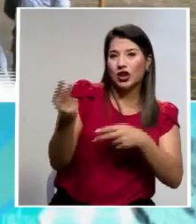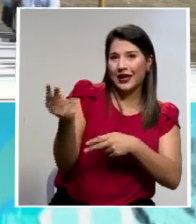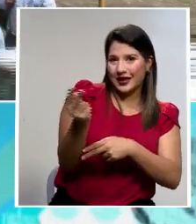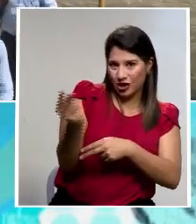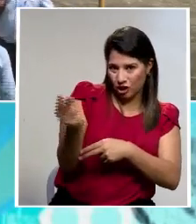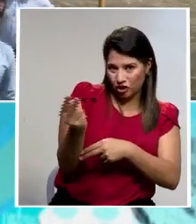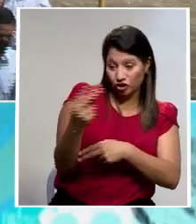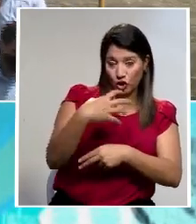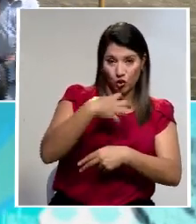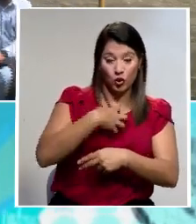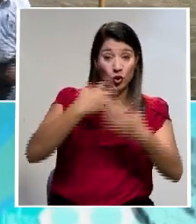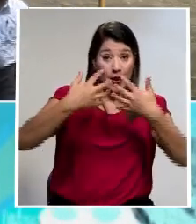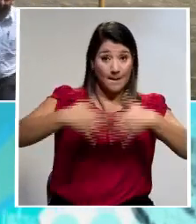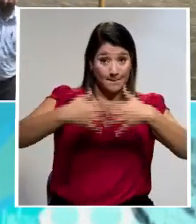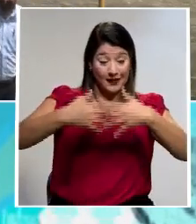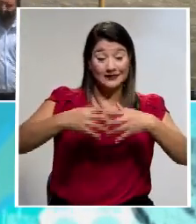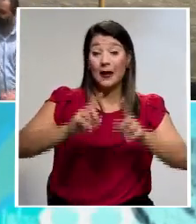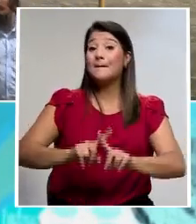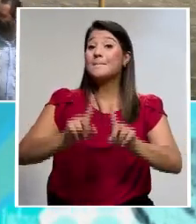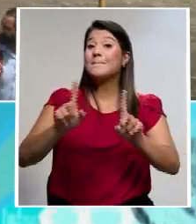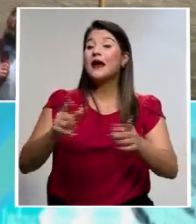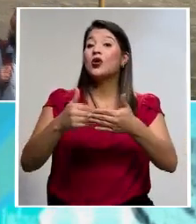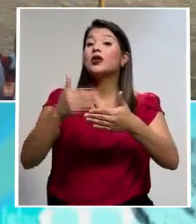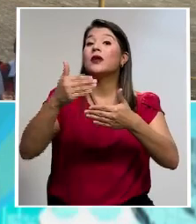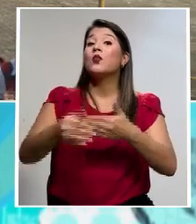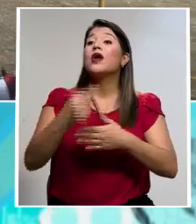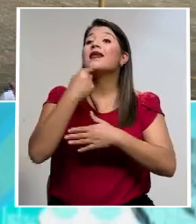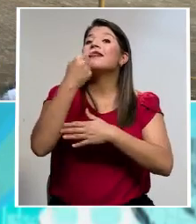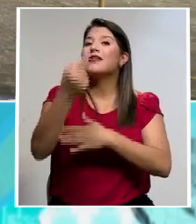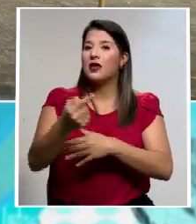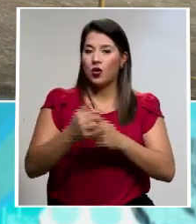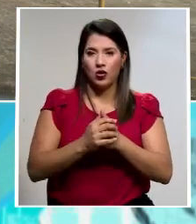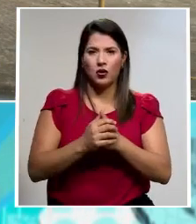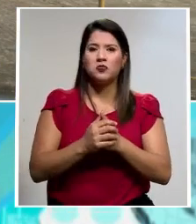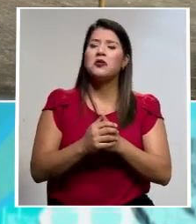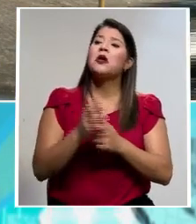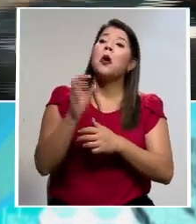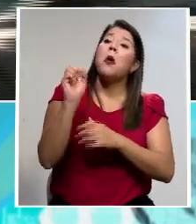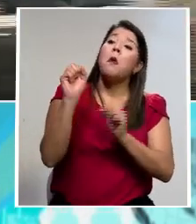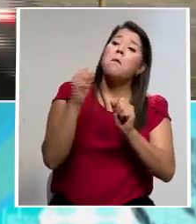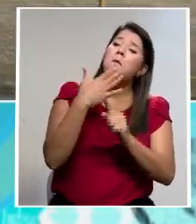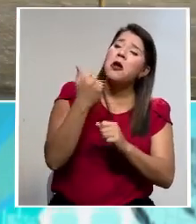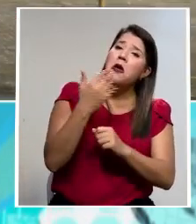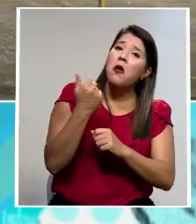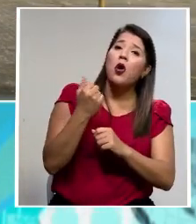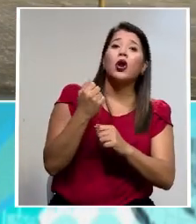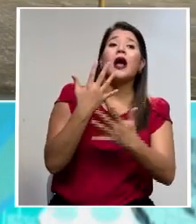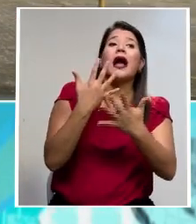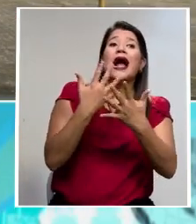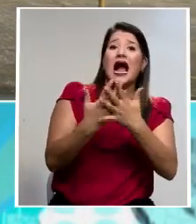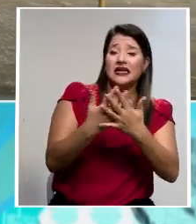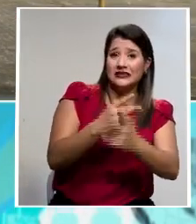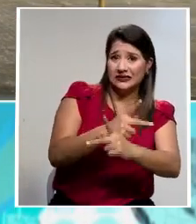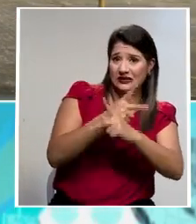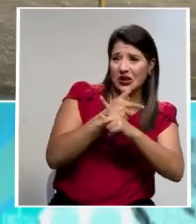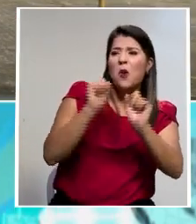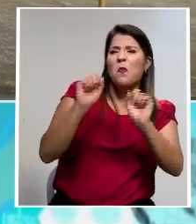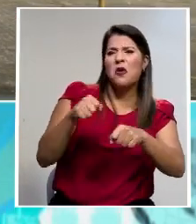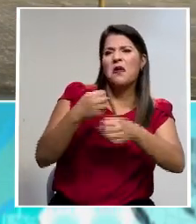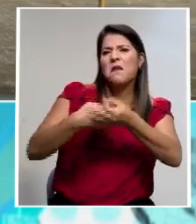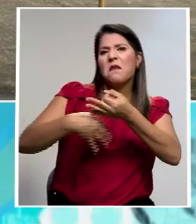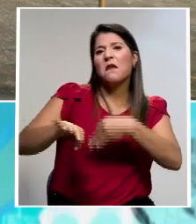medida en la que establecía que la prisión preventiva podía ser sustituida por garantías reales, por fianzas, por sumas de